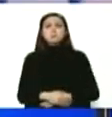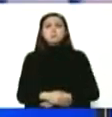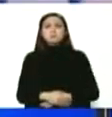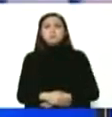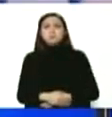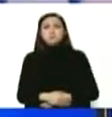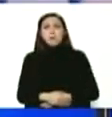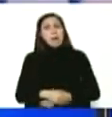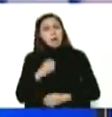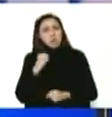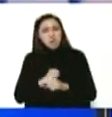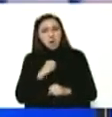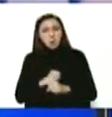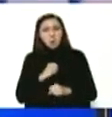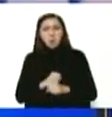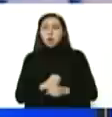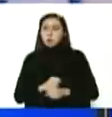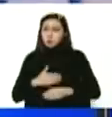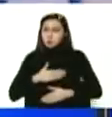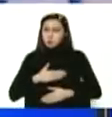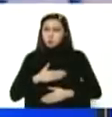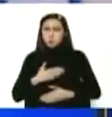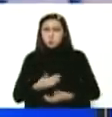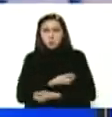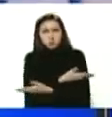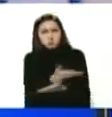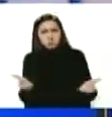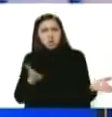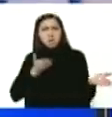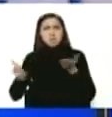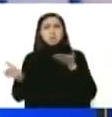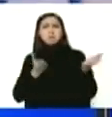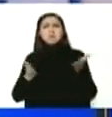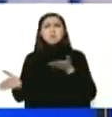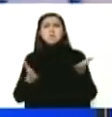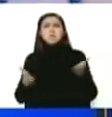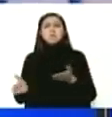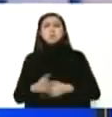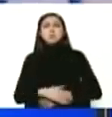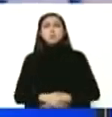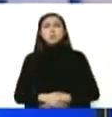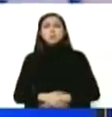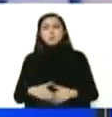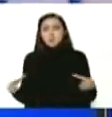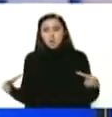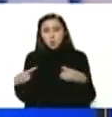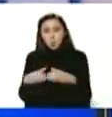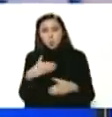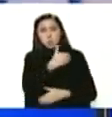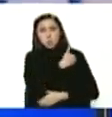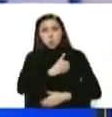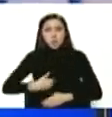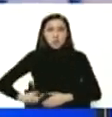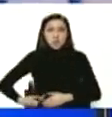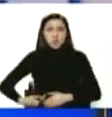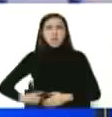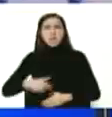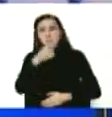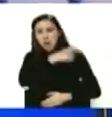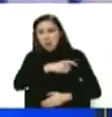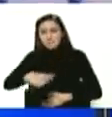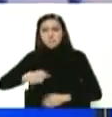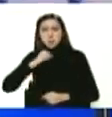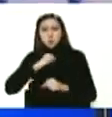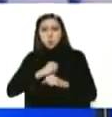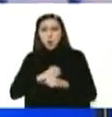y de trabajo. Lo pongo al servicio del Consejo Presidencial de la Clase Obrera